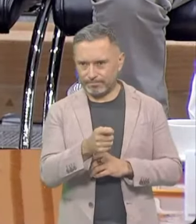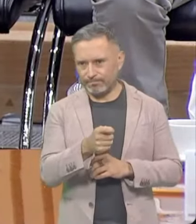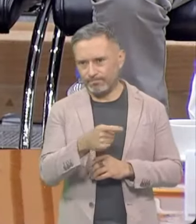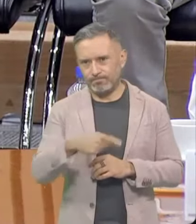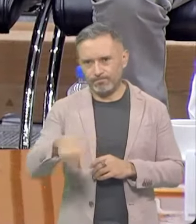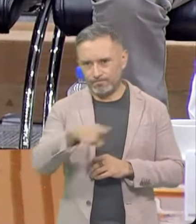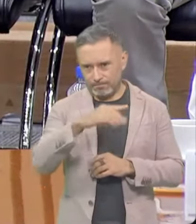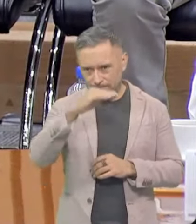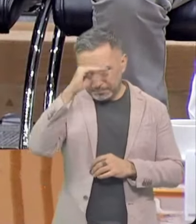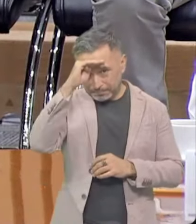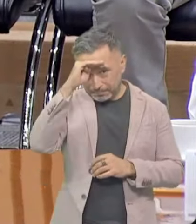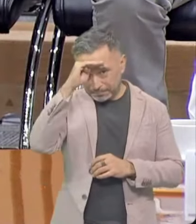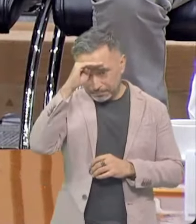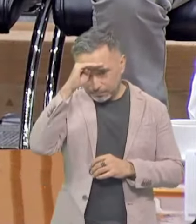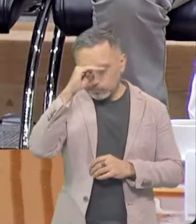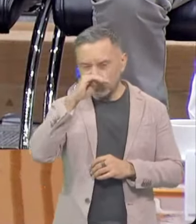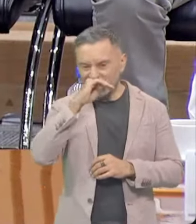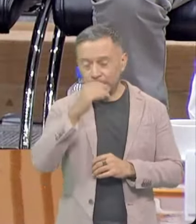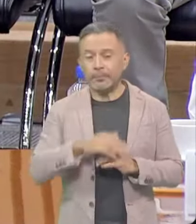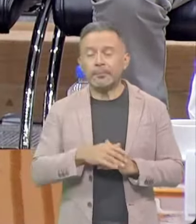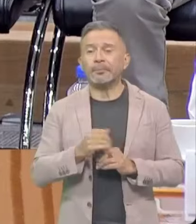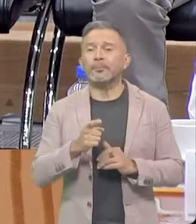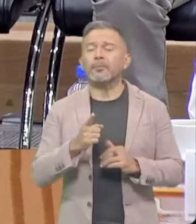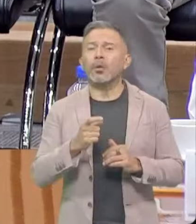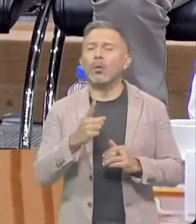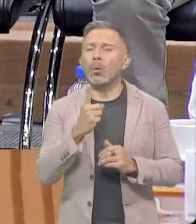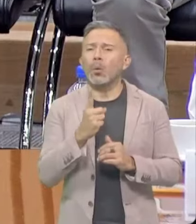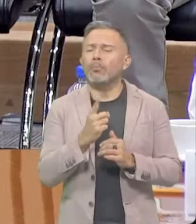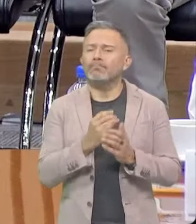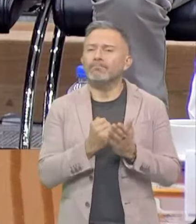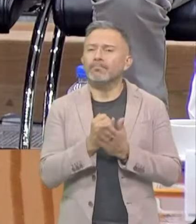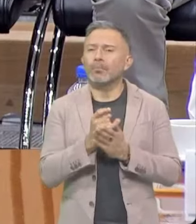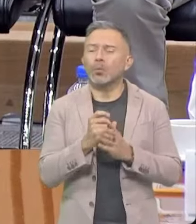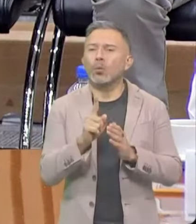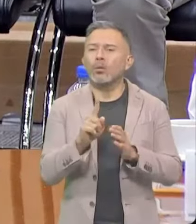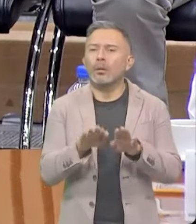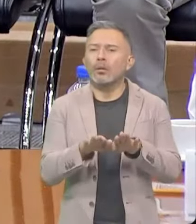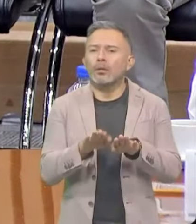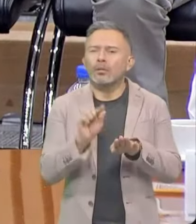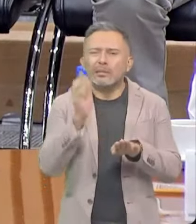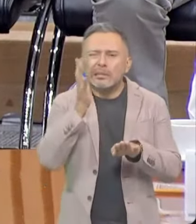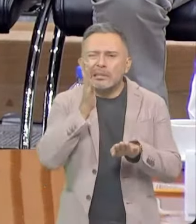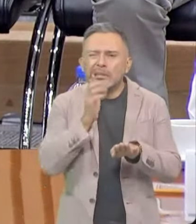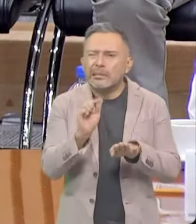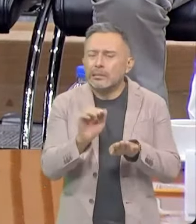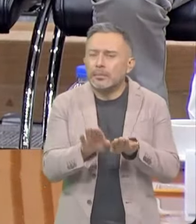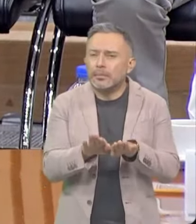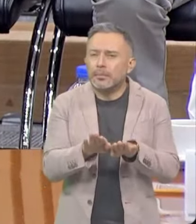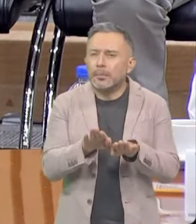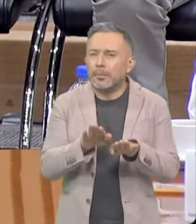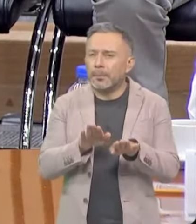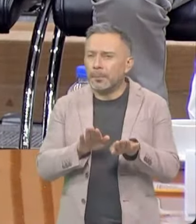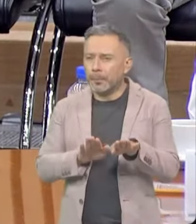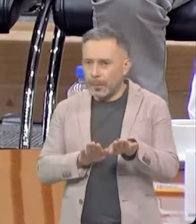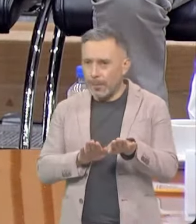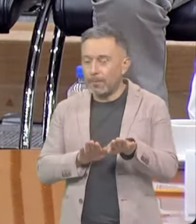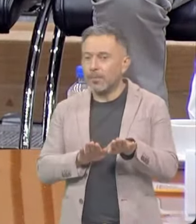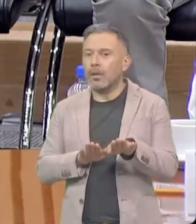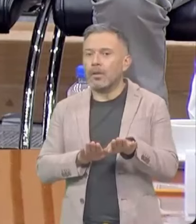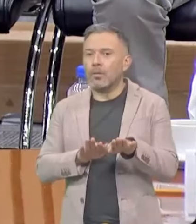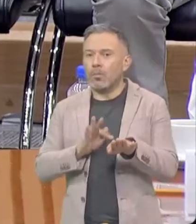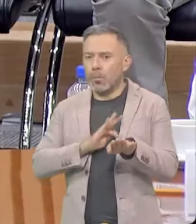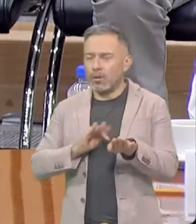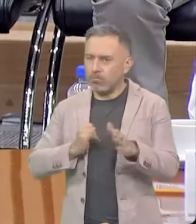cabo daremos un paso solamente un pequeño paso hacia atrás pero para tomar vuelo y para